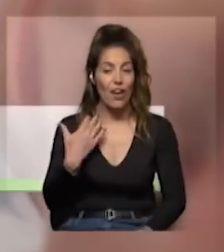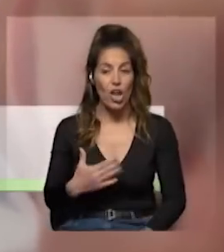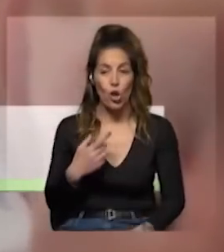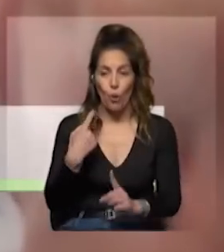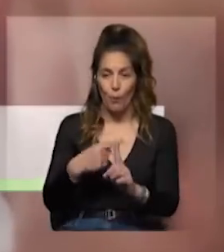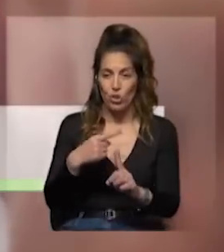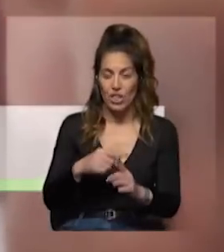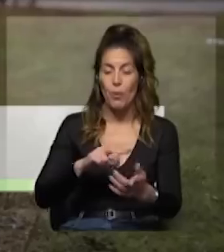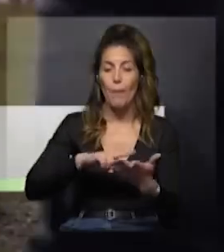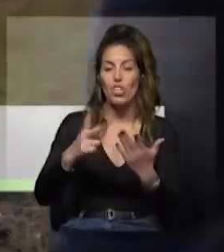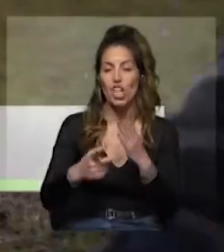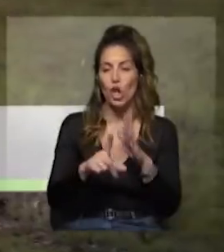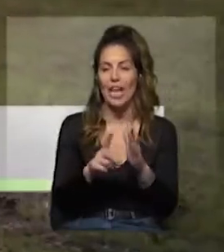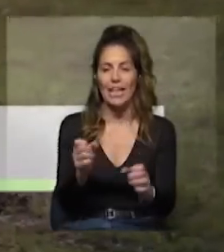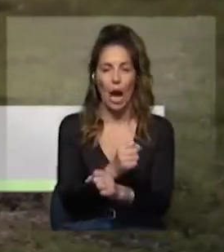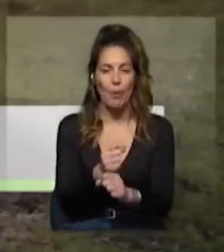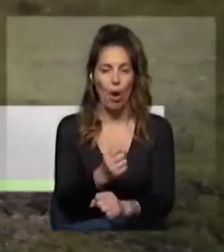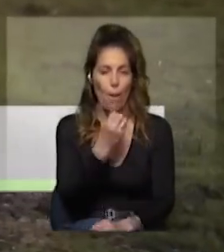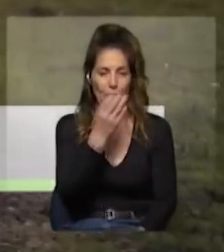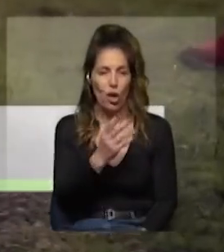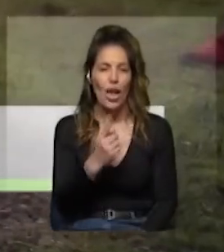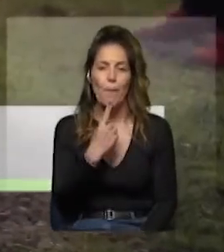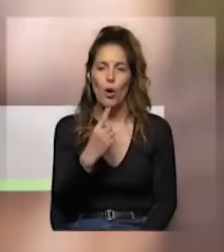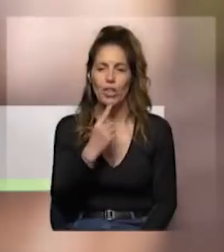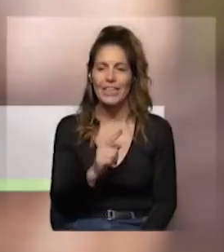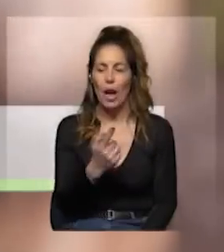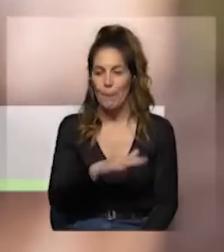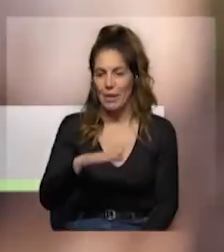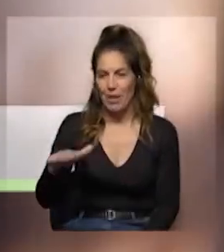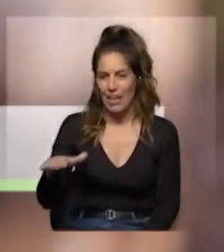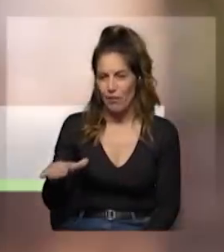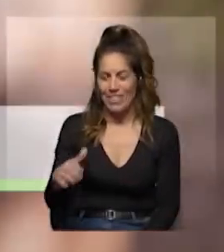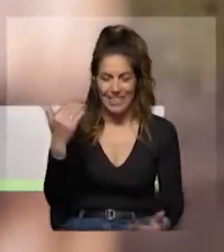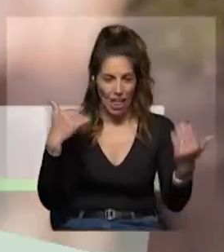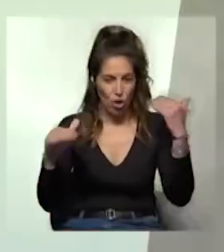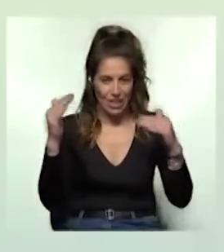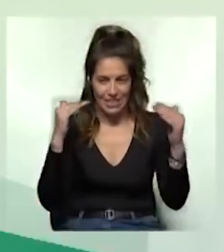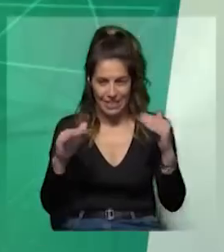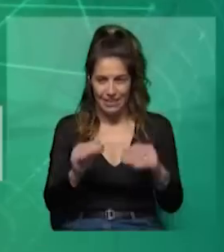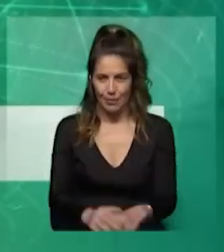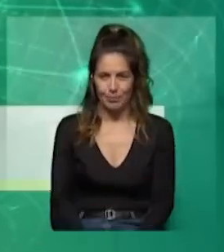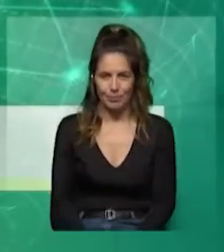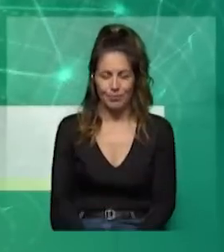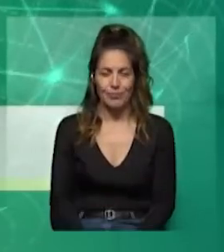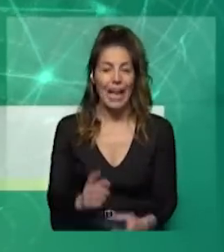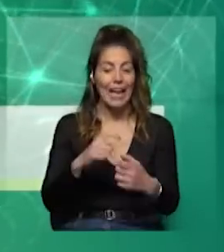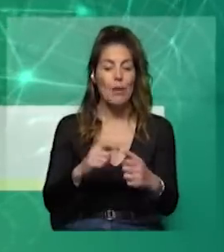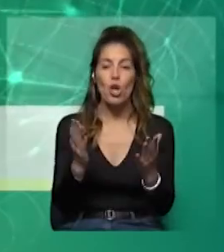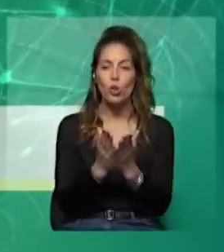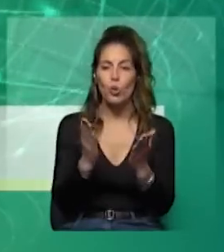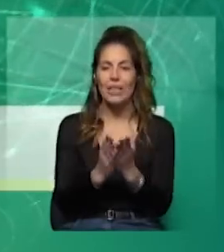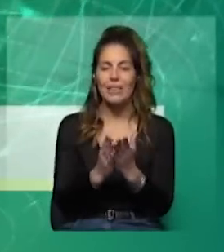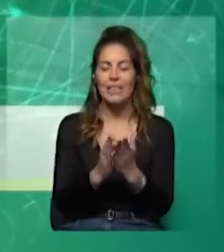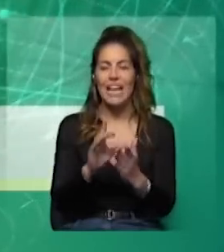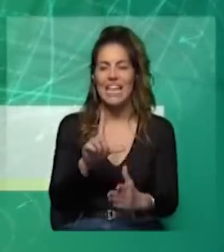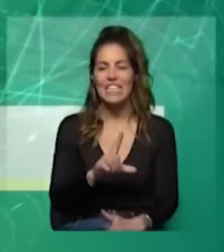positivo el proyecto de ley aprobado para mejorar las políticas de primera infancia infancia y adolescencia el gremio estudiantil del Liceo